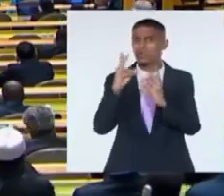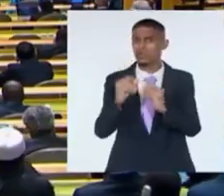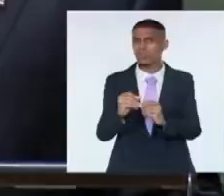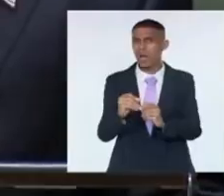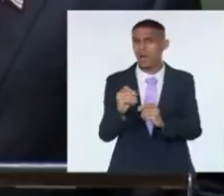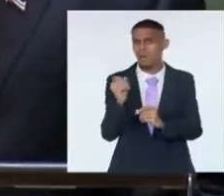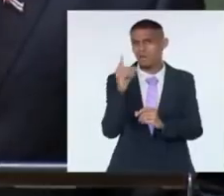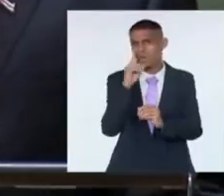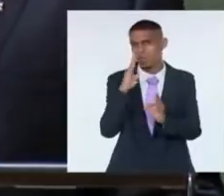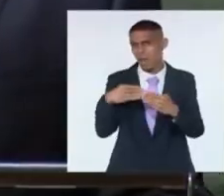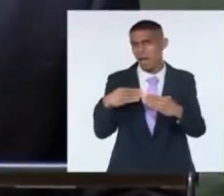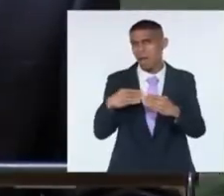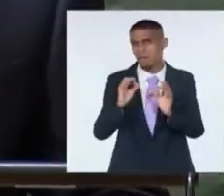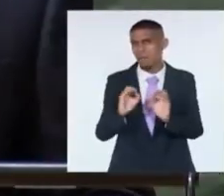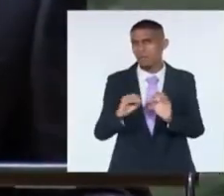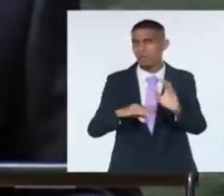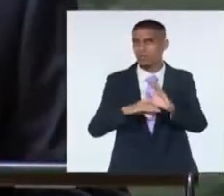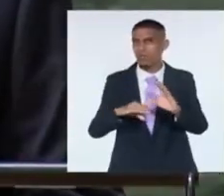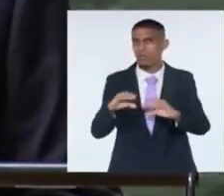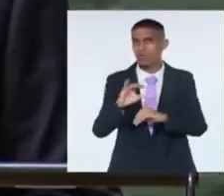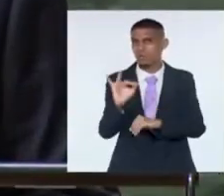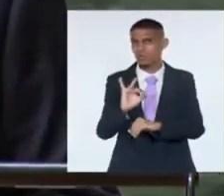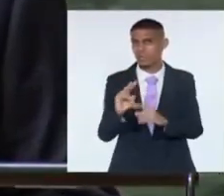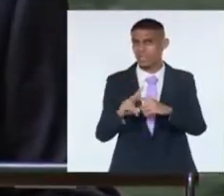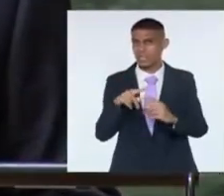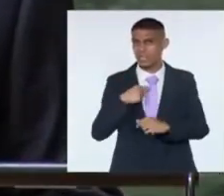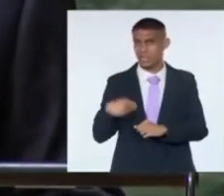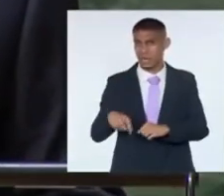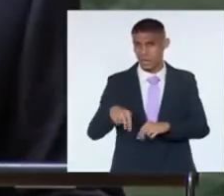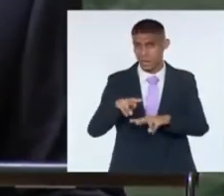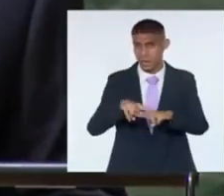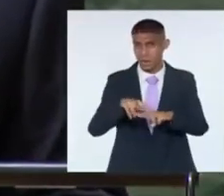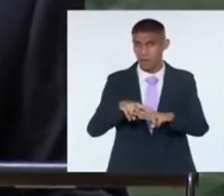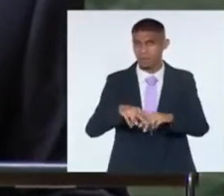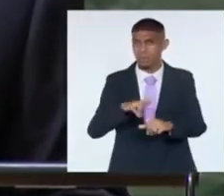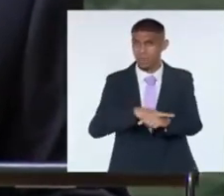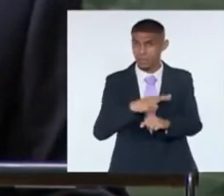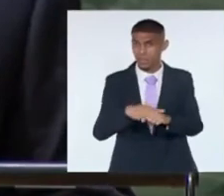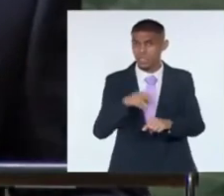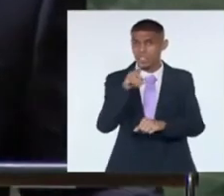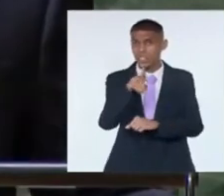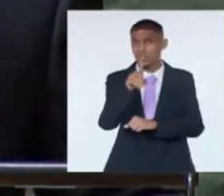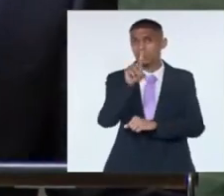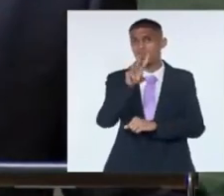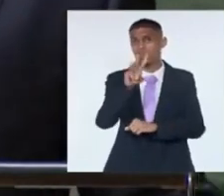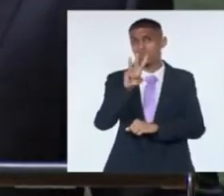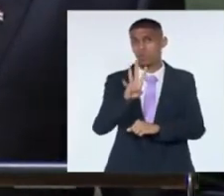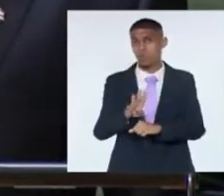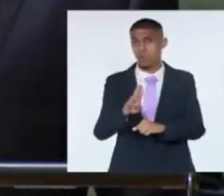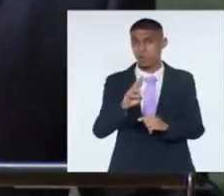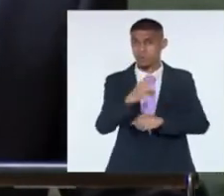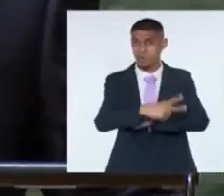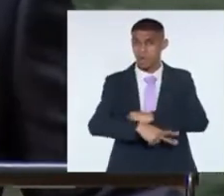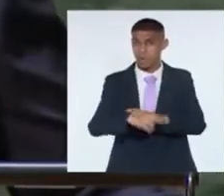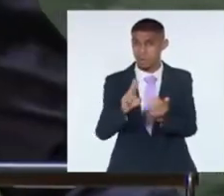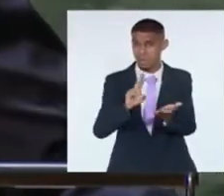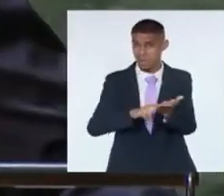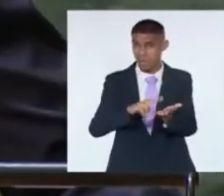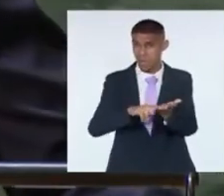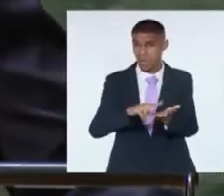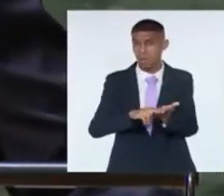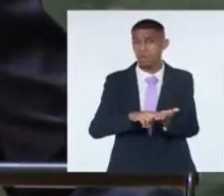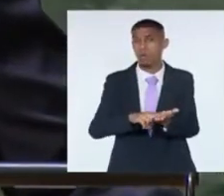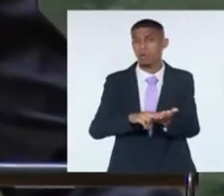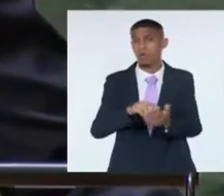Cumbre del g77 china celebrada exitosamente en la Habana y en representación de los 134 países que integran la agrupación y del